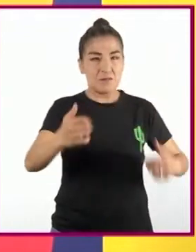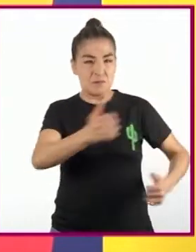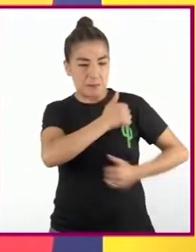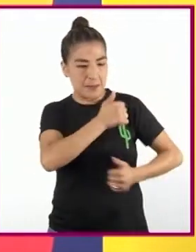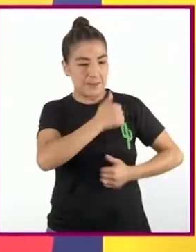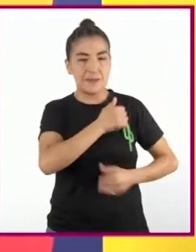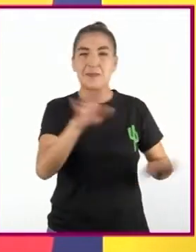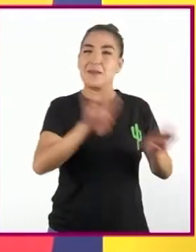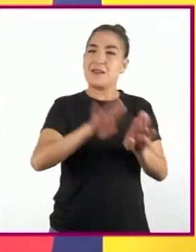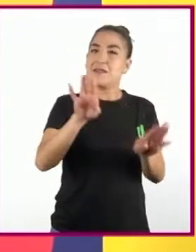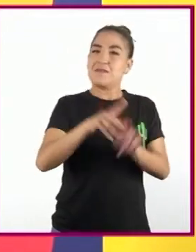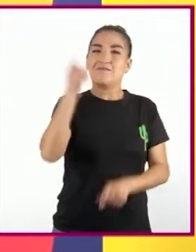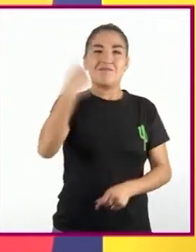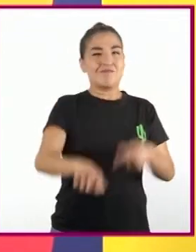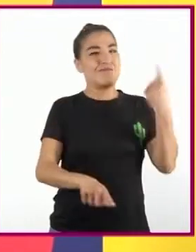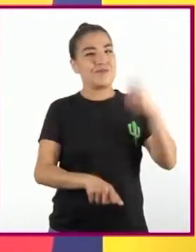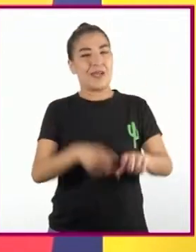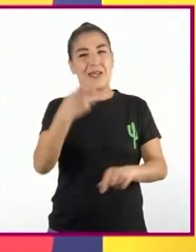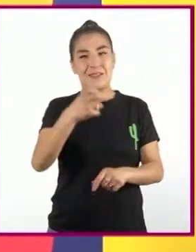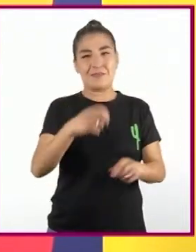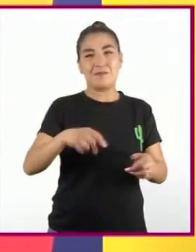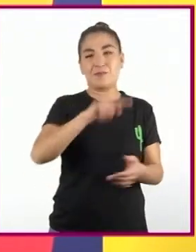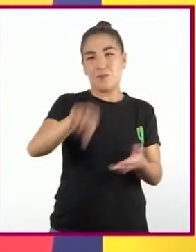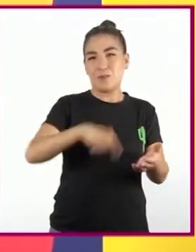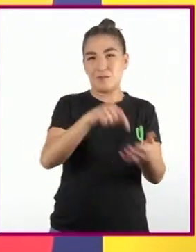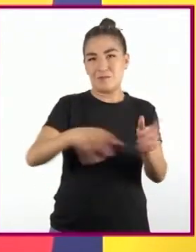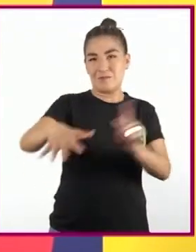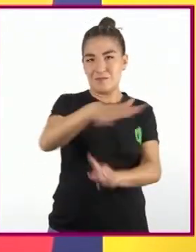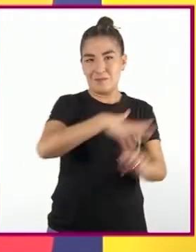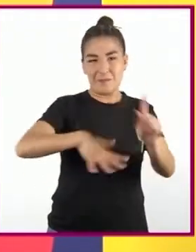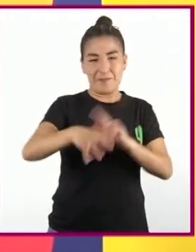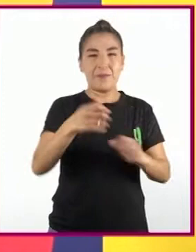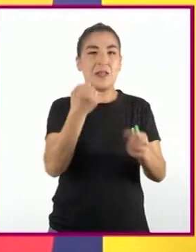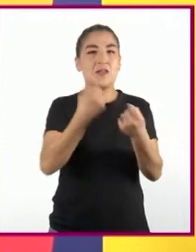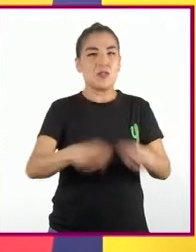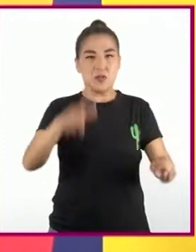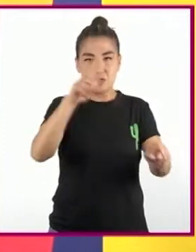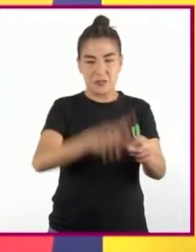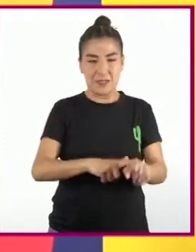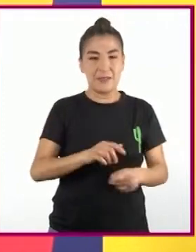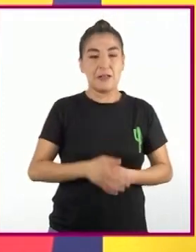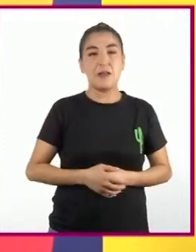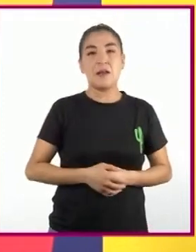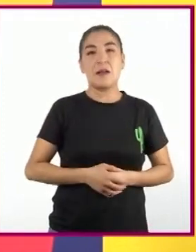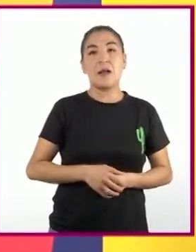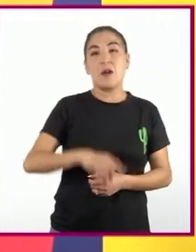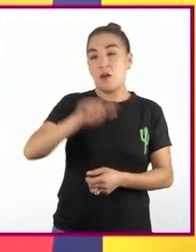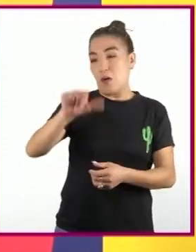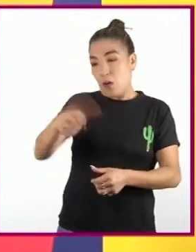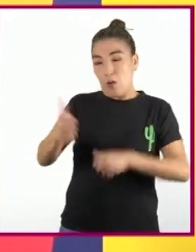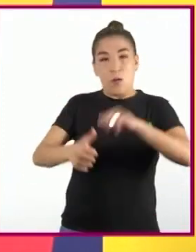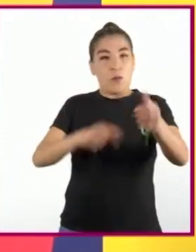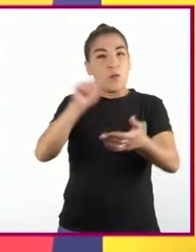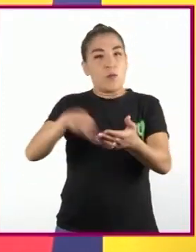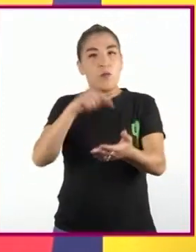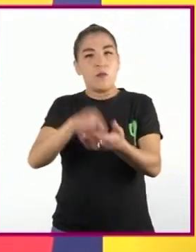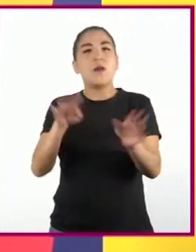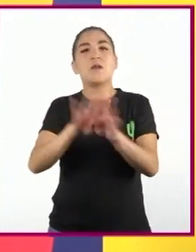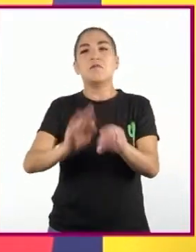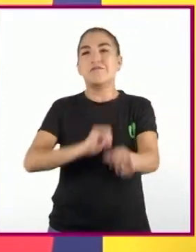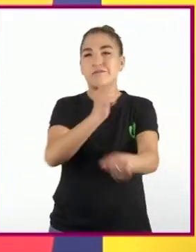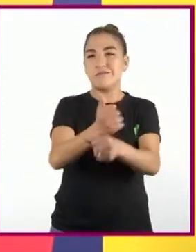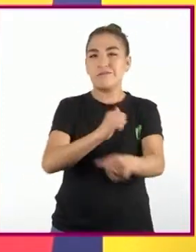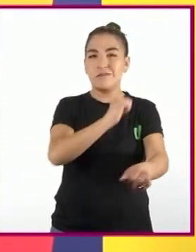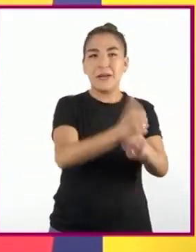los ámbitos de la vida social. Por ello, buena parte de las ciudades fueron establecidas en lugares seleccionados por su